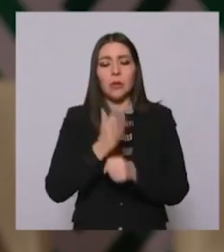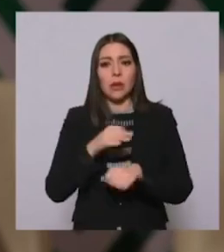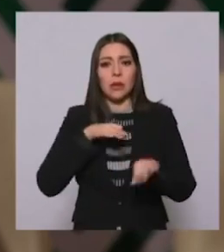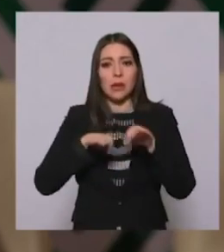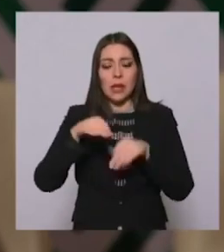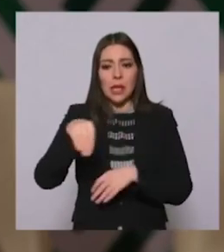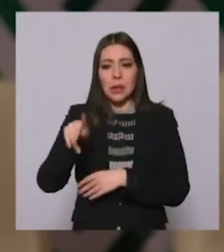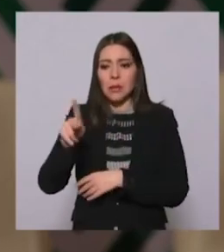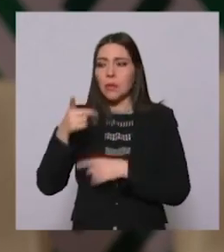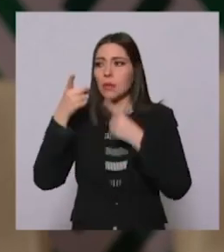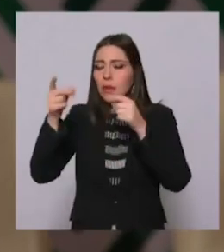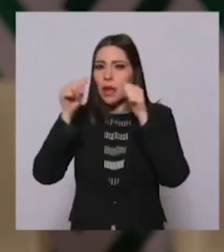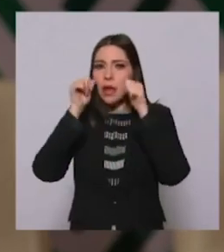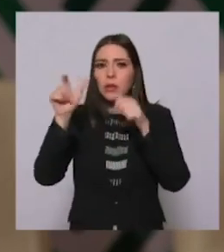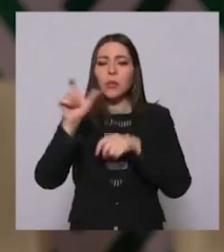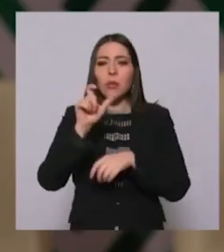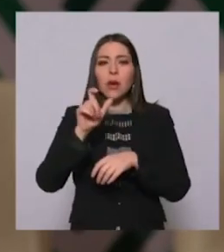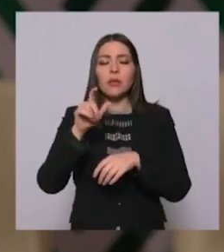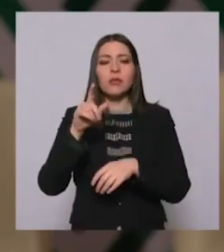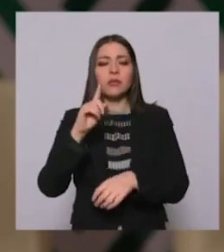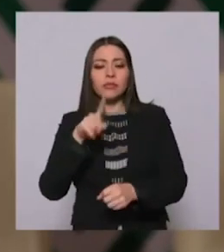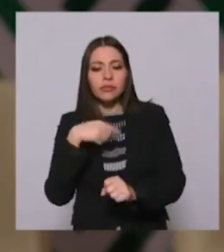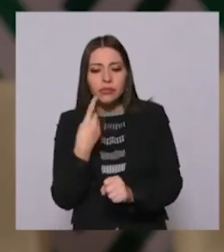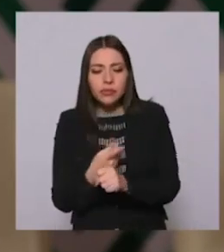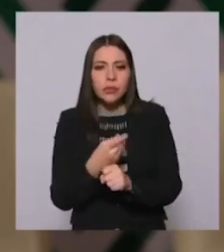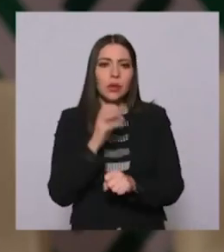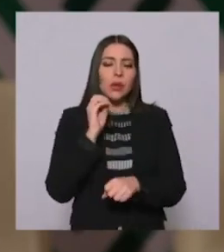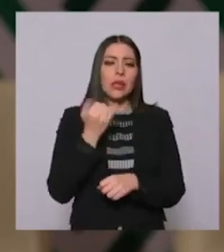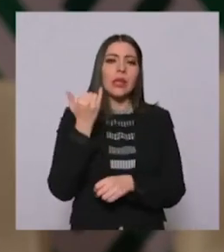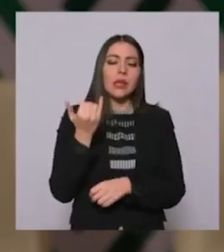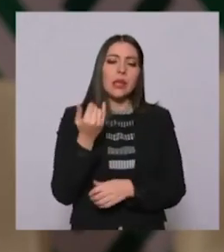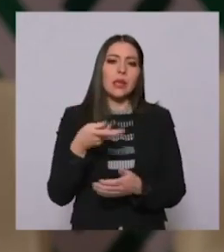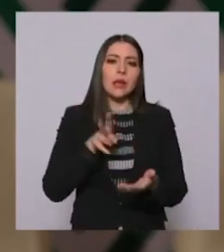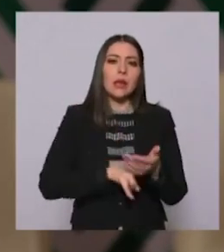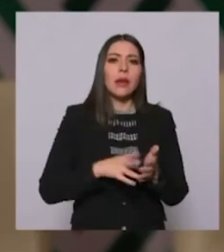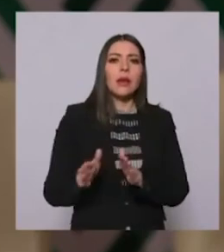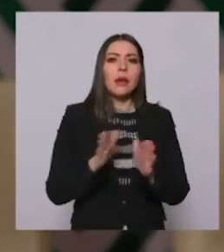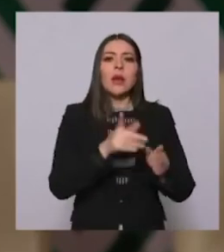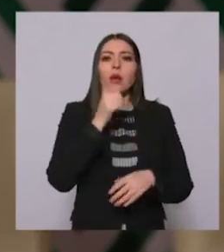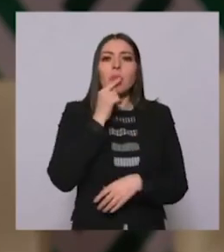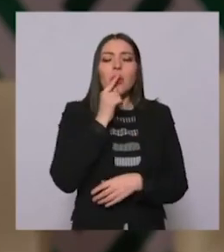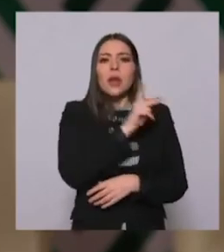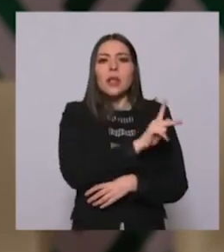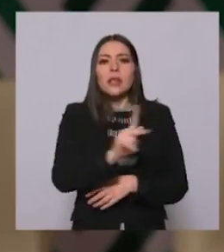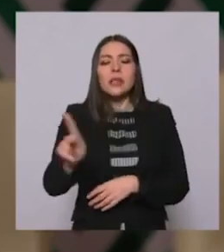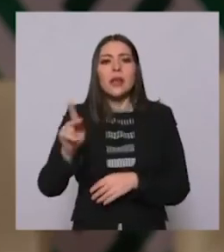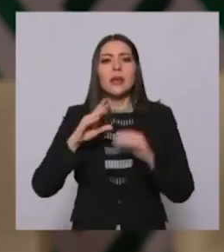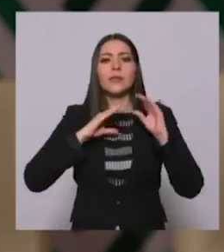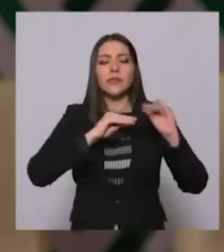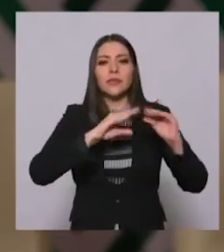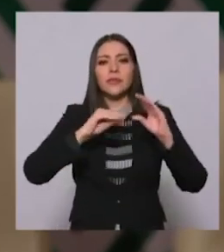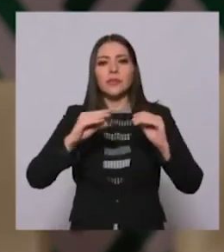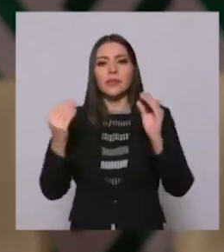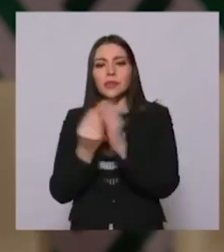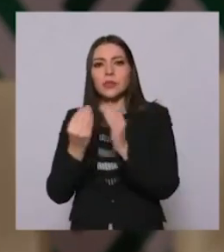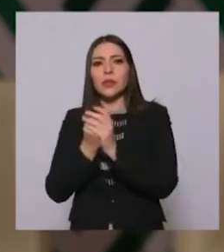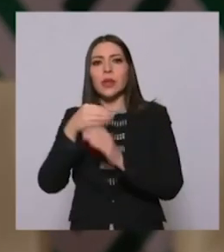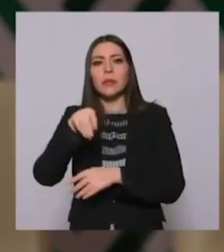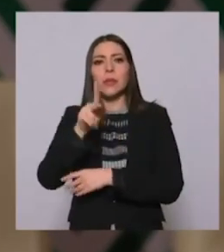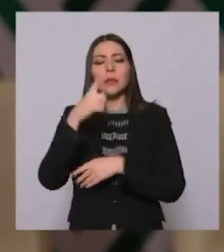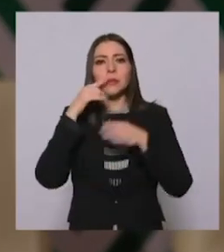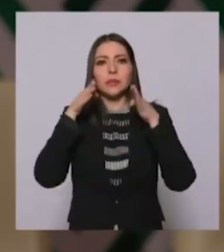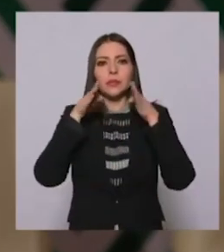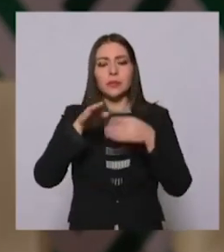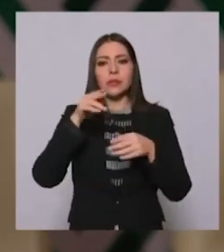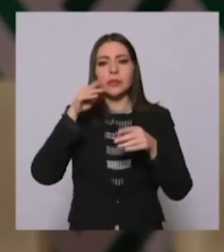para atención a delitos sexuales y la capacitación a policías preventivos de investigación y ministerios públicos con perspectiva de